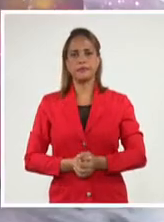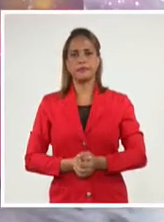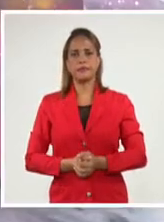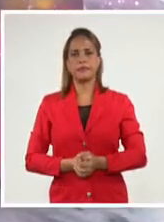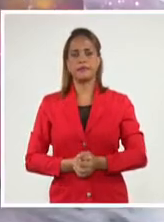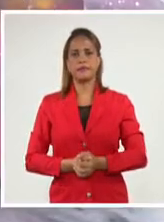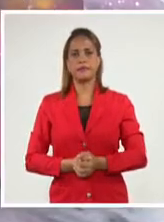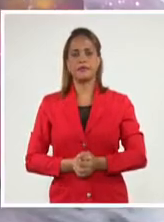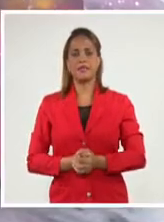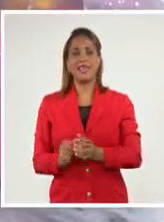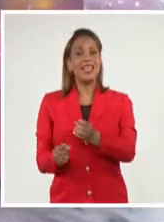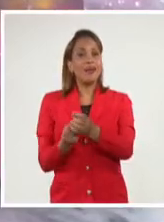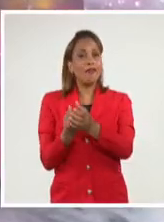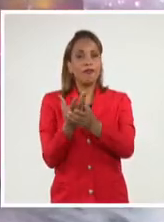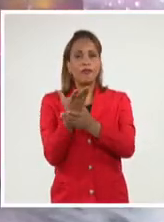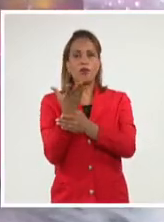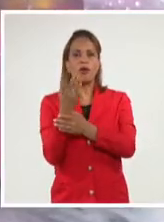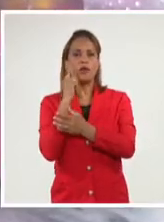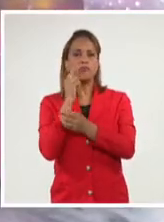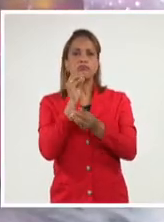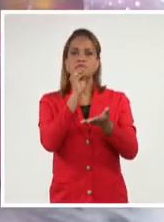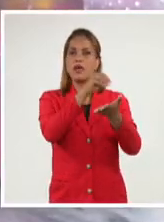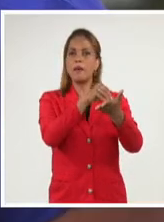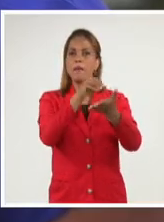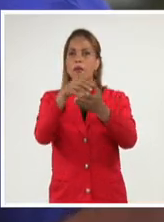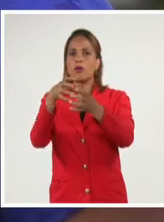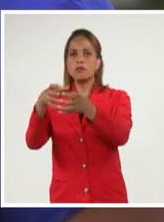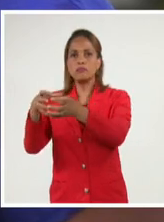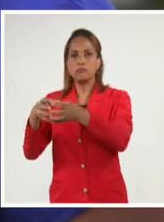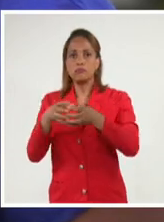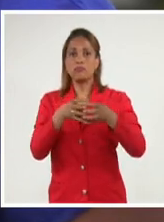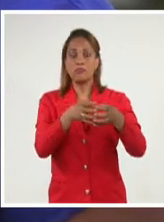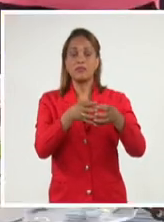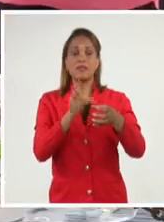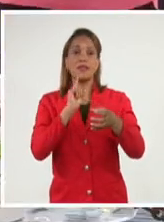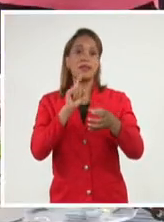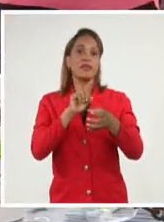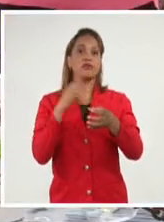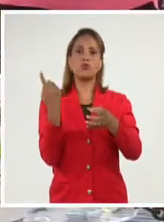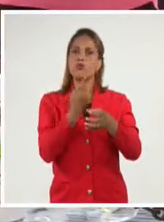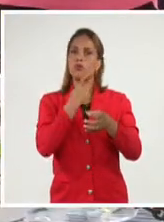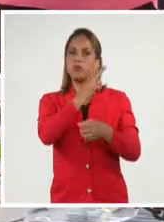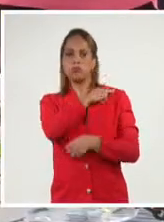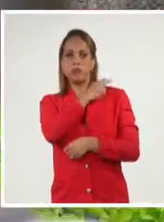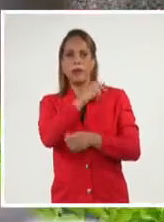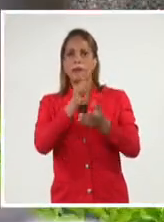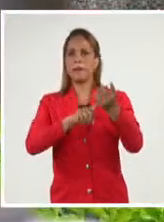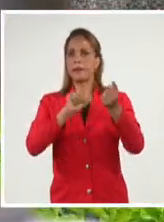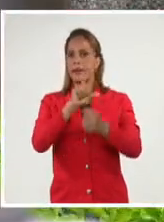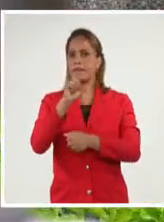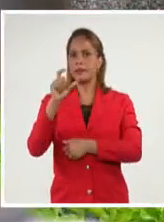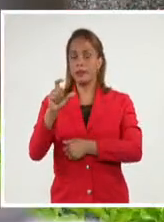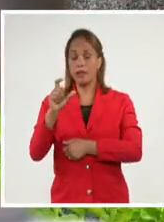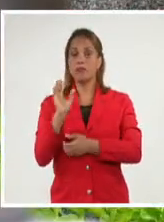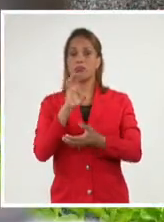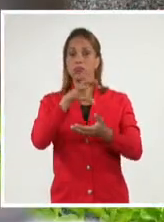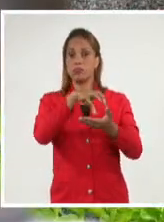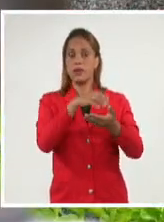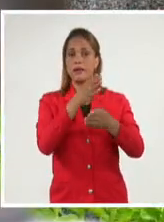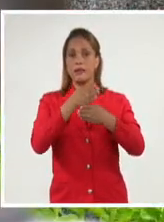Las flores llenan los mármoles que preceden al monolito. Las autoridades del partido y del gobierno en el territorio hacen la